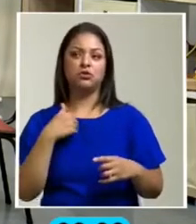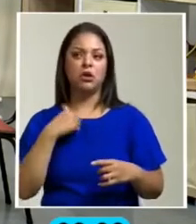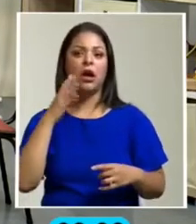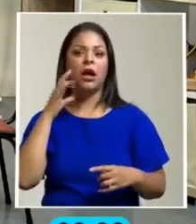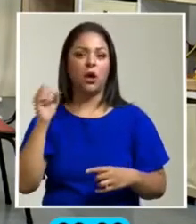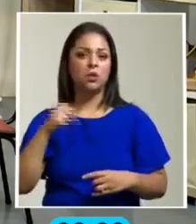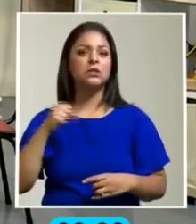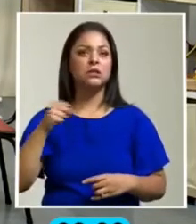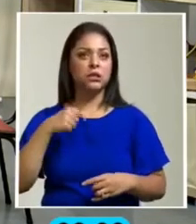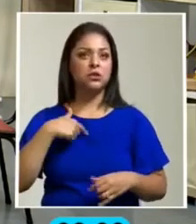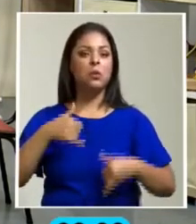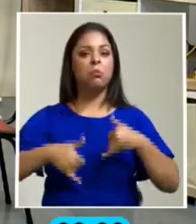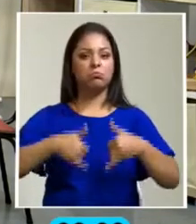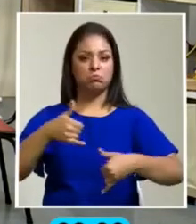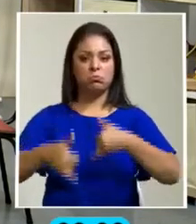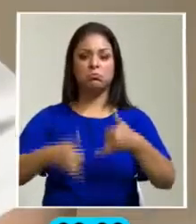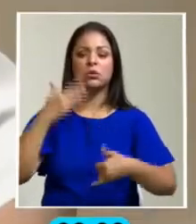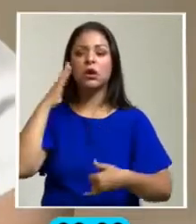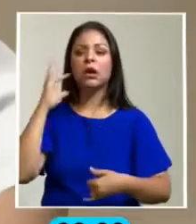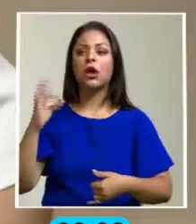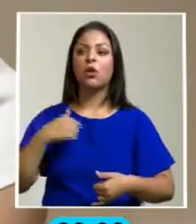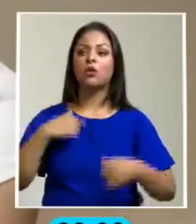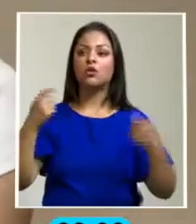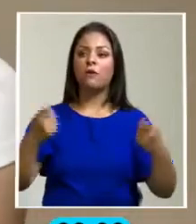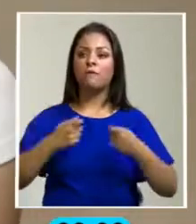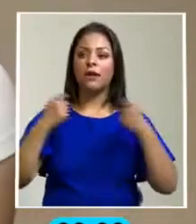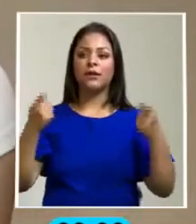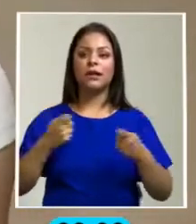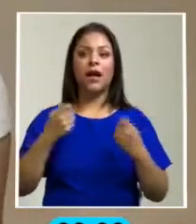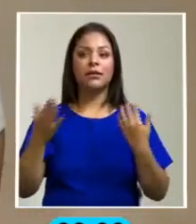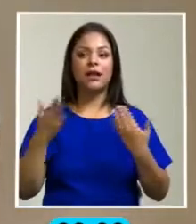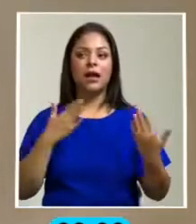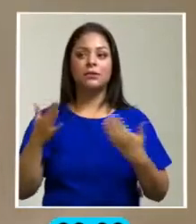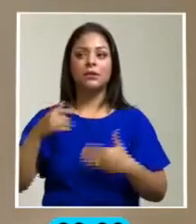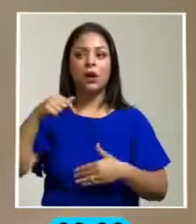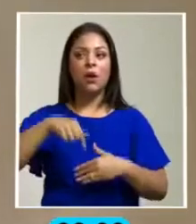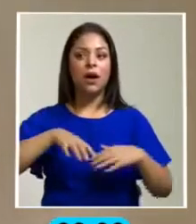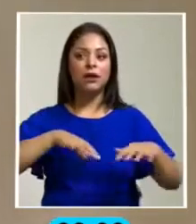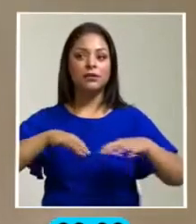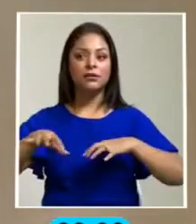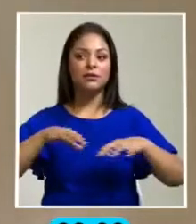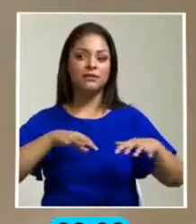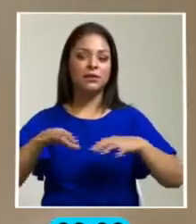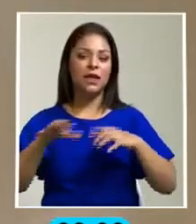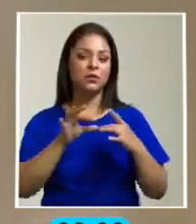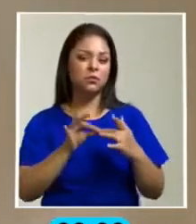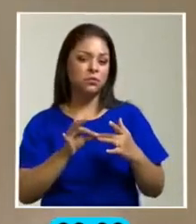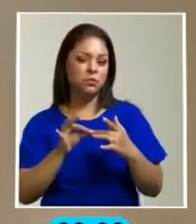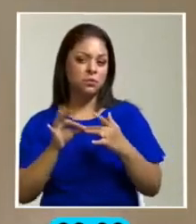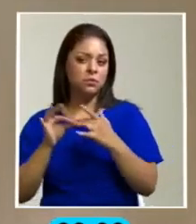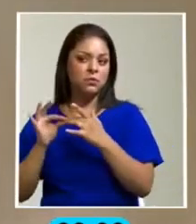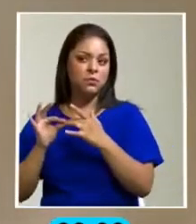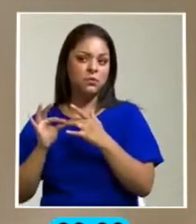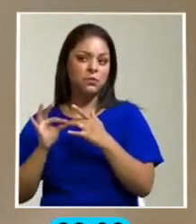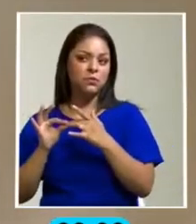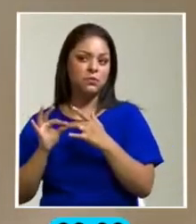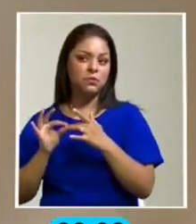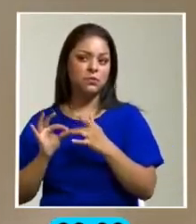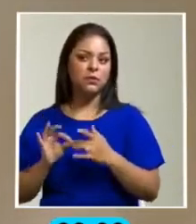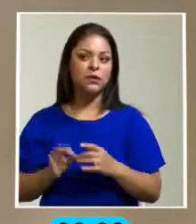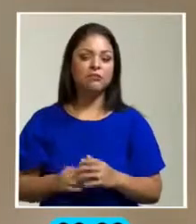¡Ay, exactamente! ¿Será que entonces de verdad la actividad que tenemos hoy es muy especial? No sé, me parece